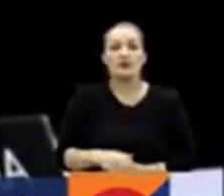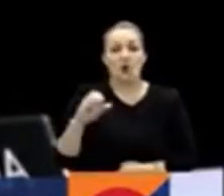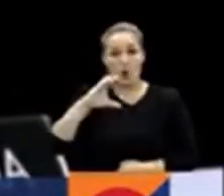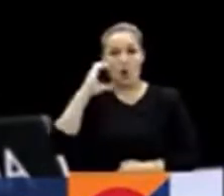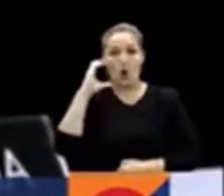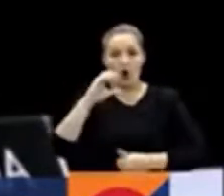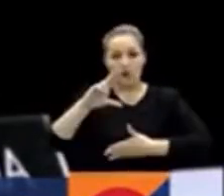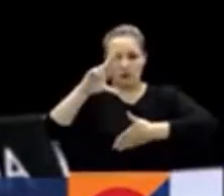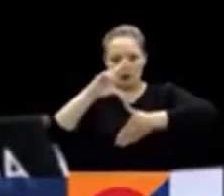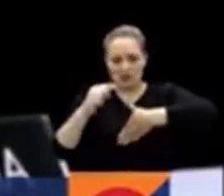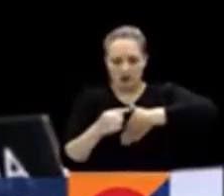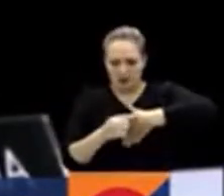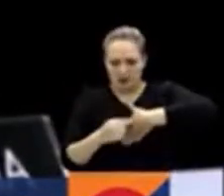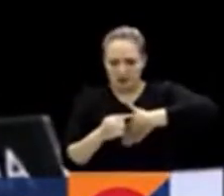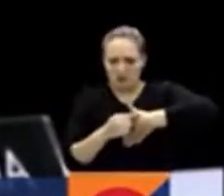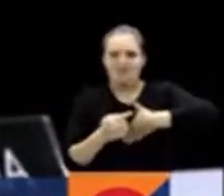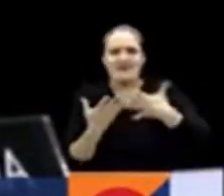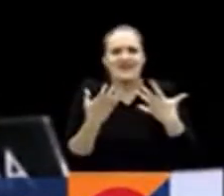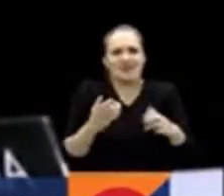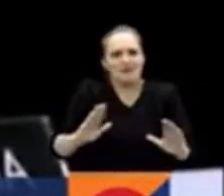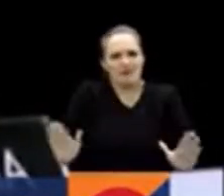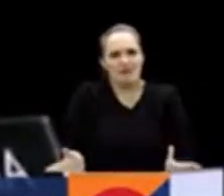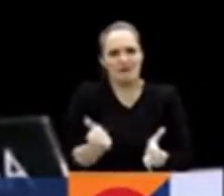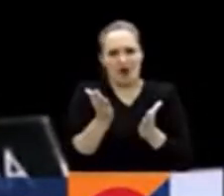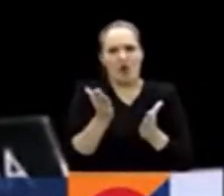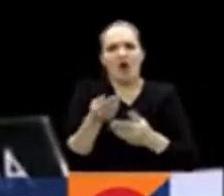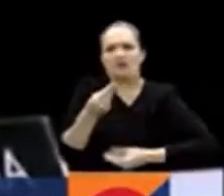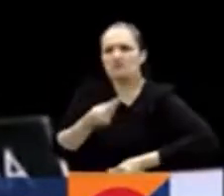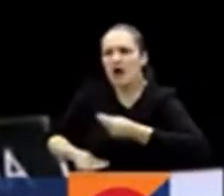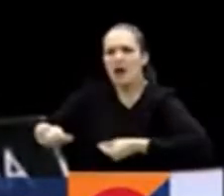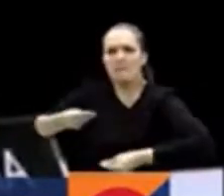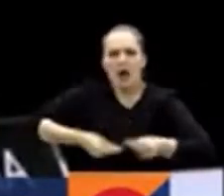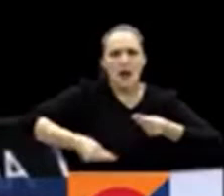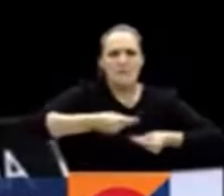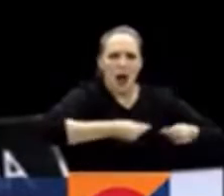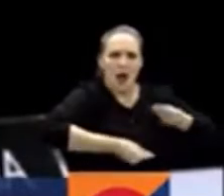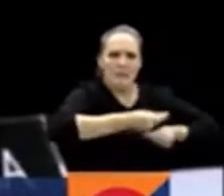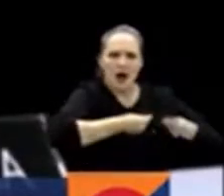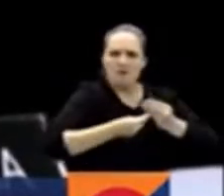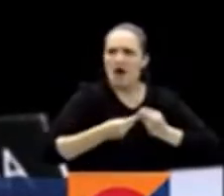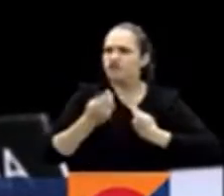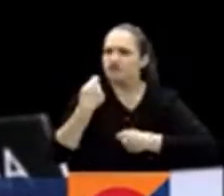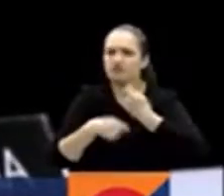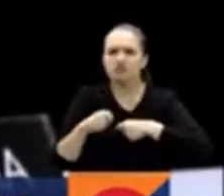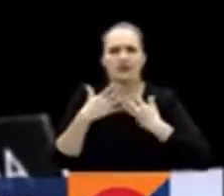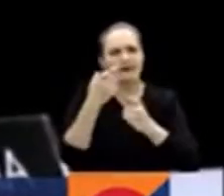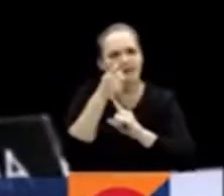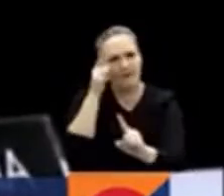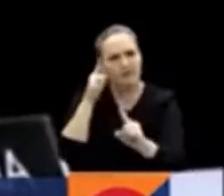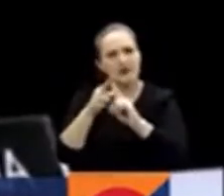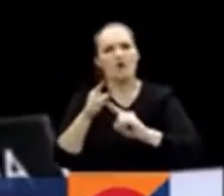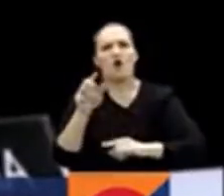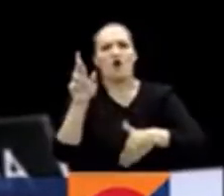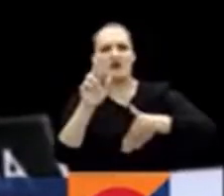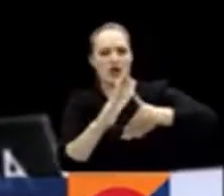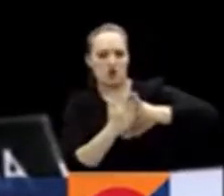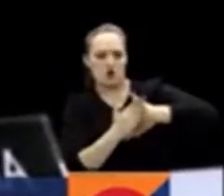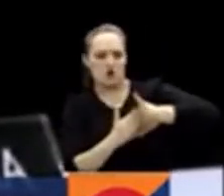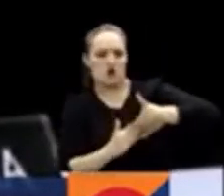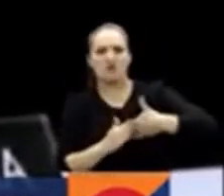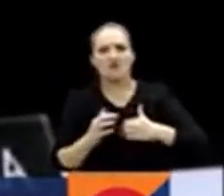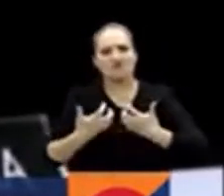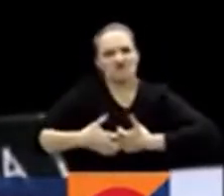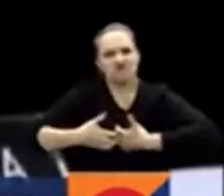Colombia queremos seguir impulsando el comercio intrarregional como medio idóneo para fortalecer nuestras industrias